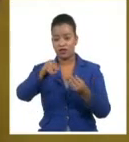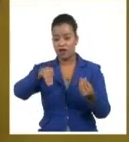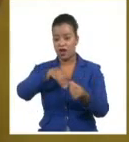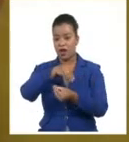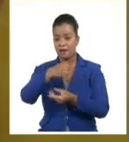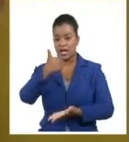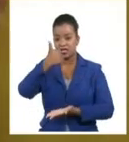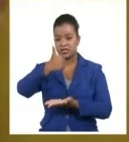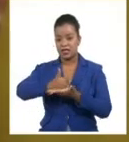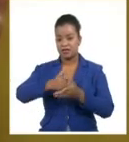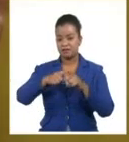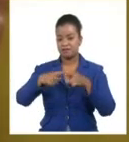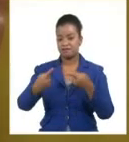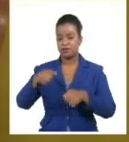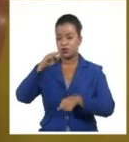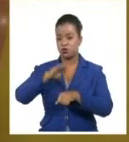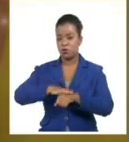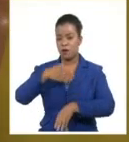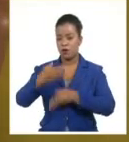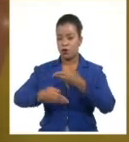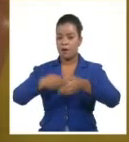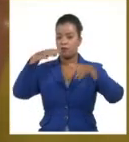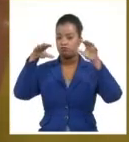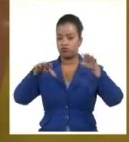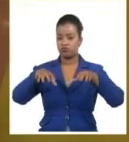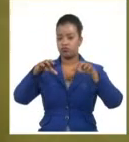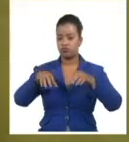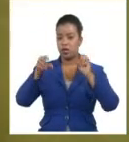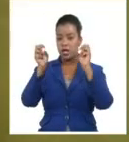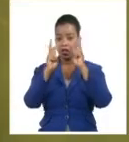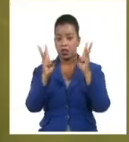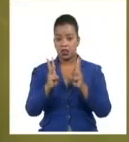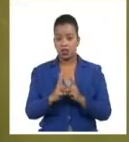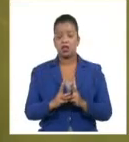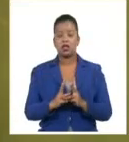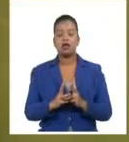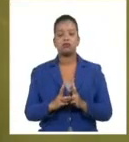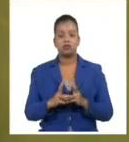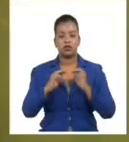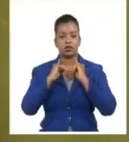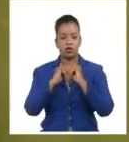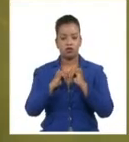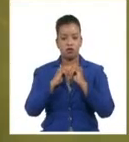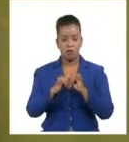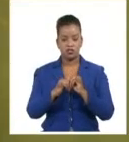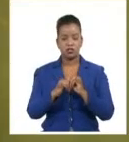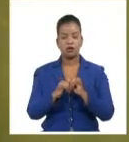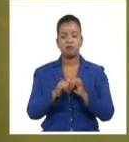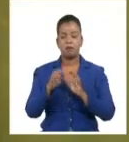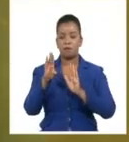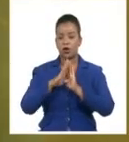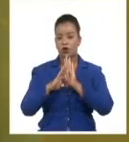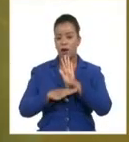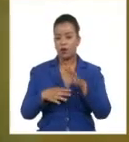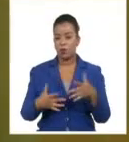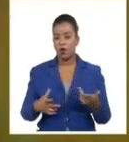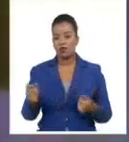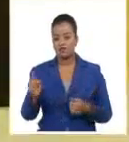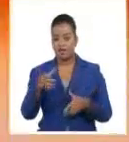sede debido a las condiciones meteorológicas. A través de las redes sociales de este festival se brindarán detalles de la programación y la venta